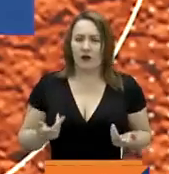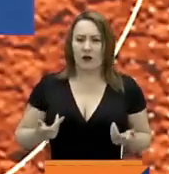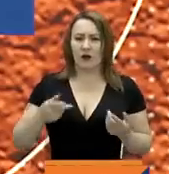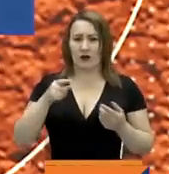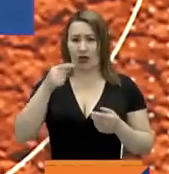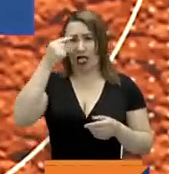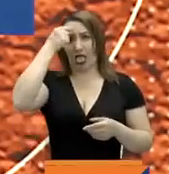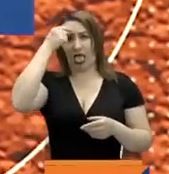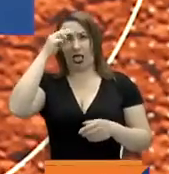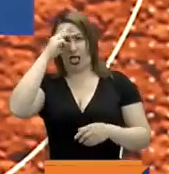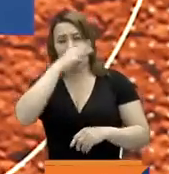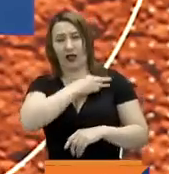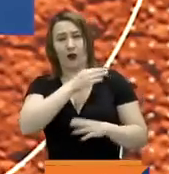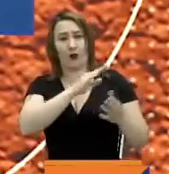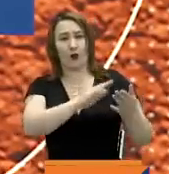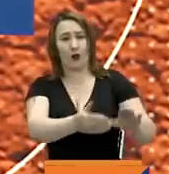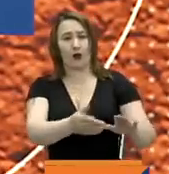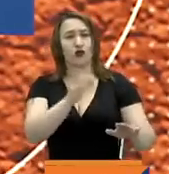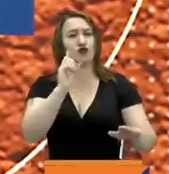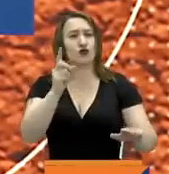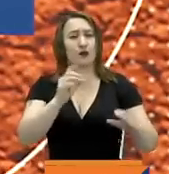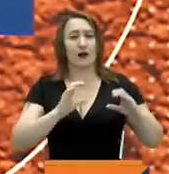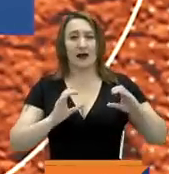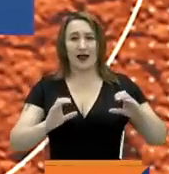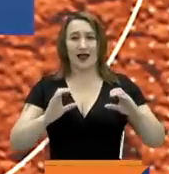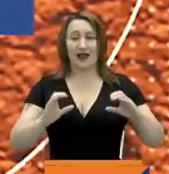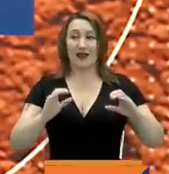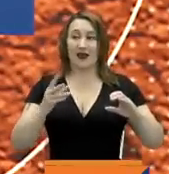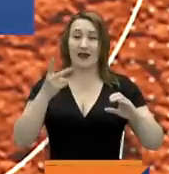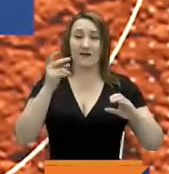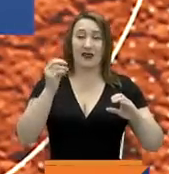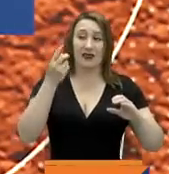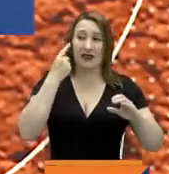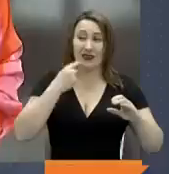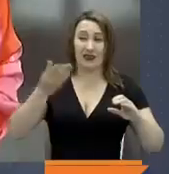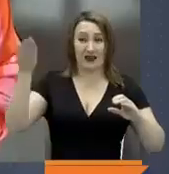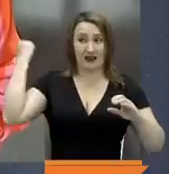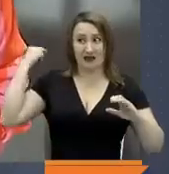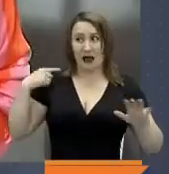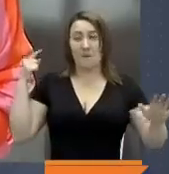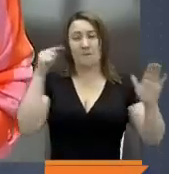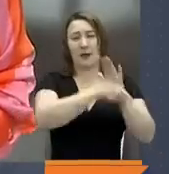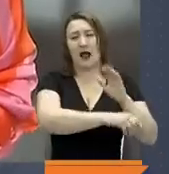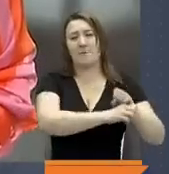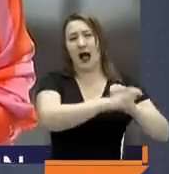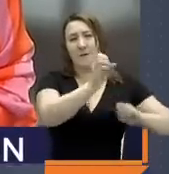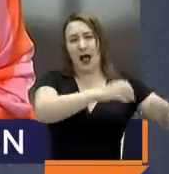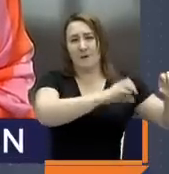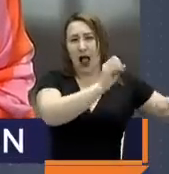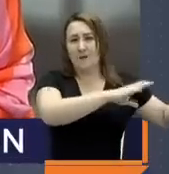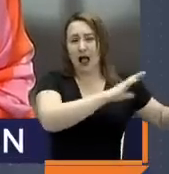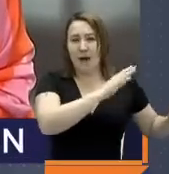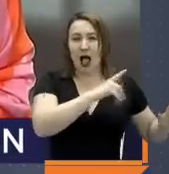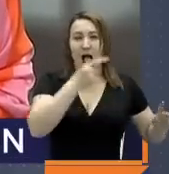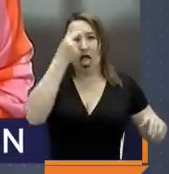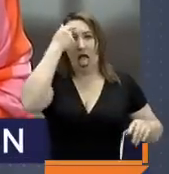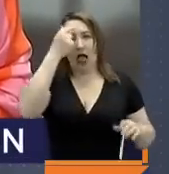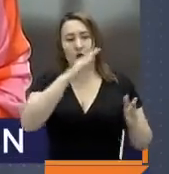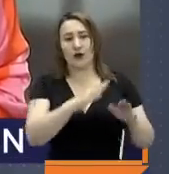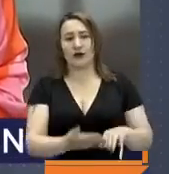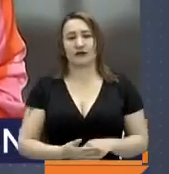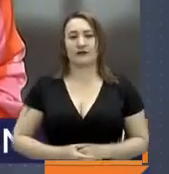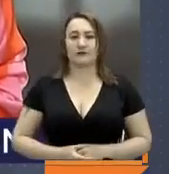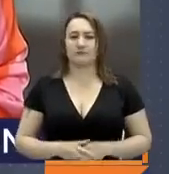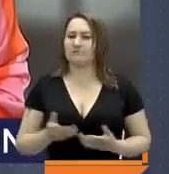daban por muerto luego de un bombardeo hace 20 días en caquetá Steven y valencias buenas tardes qué